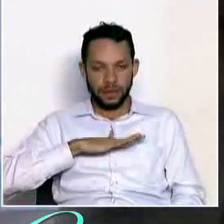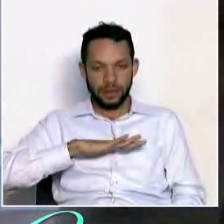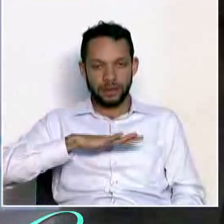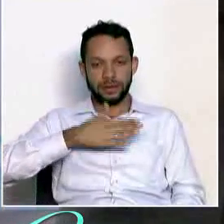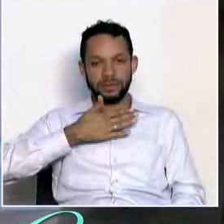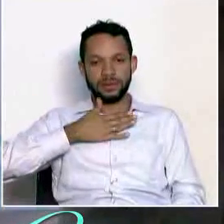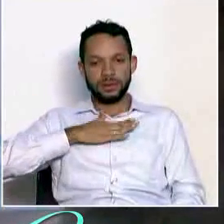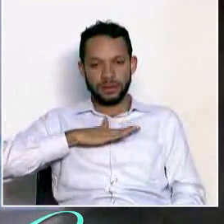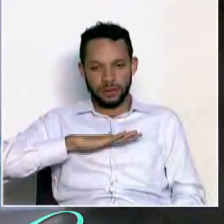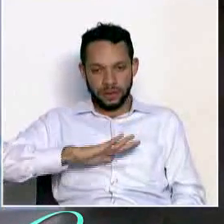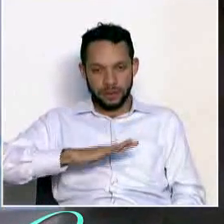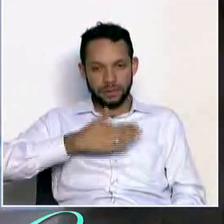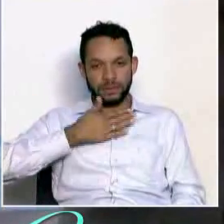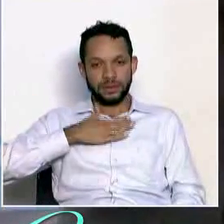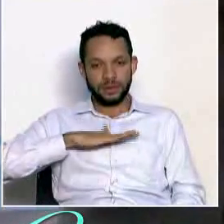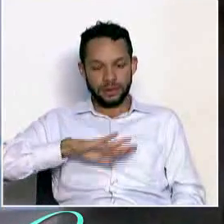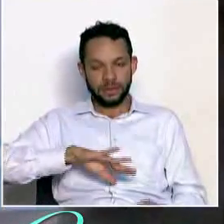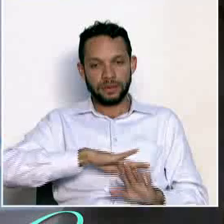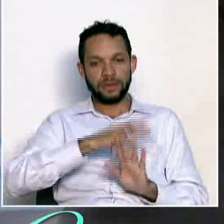cuerpo.